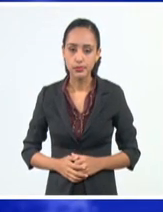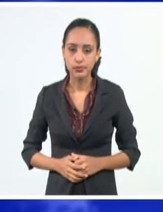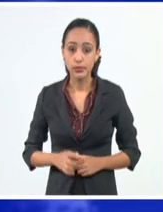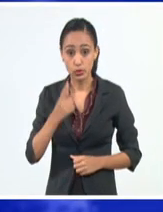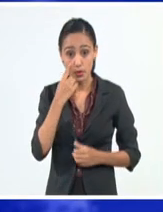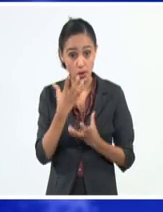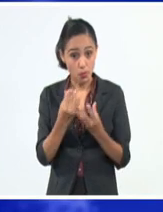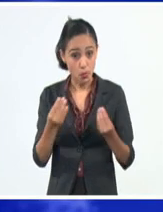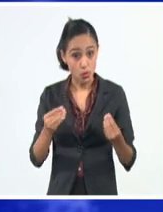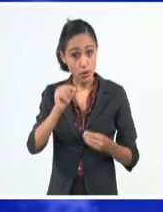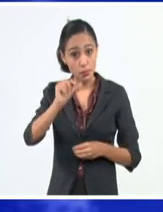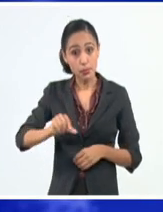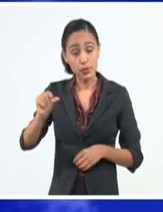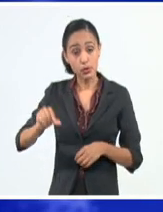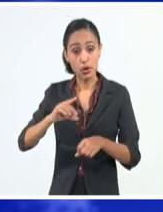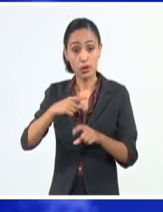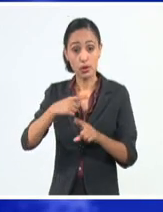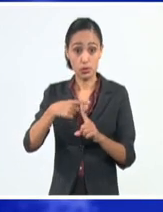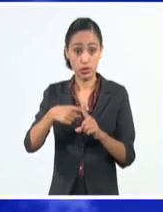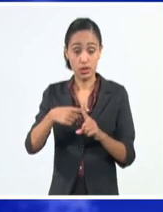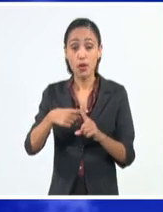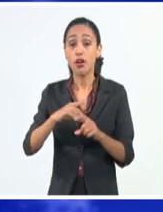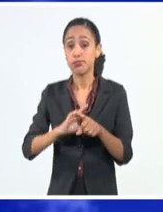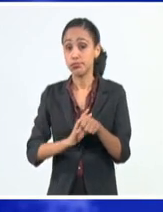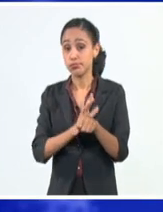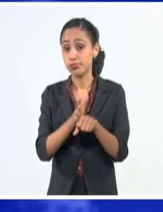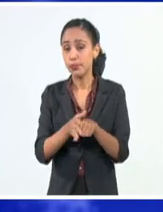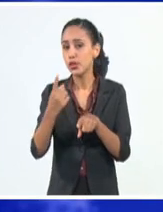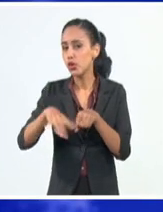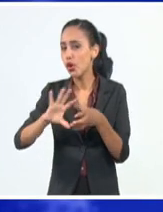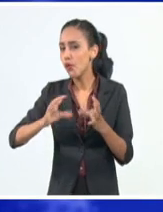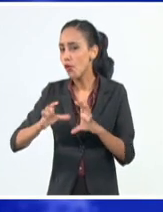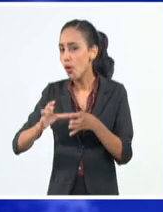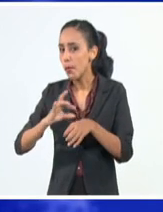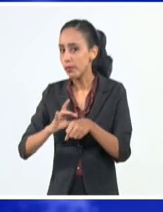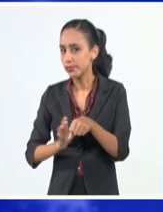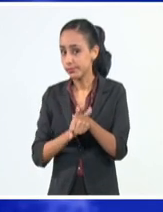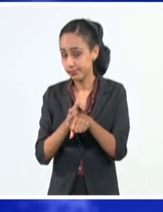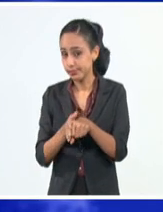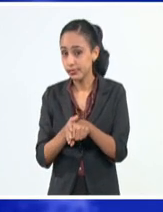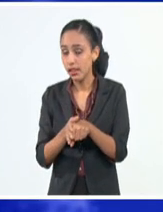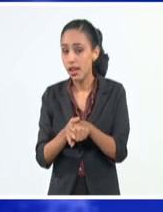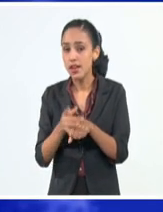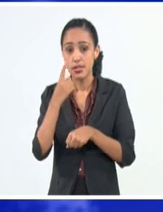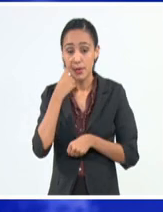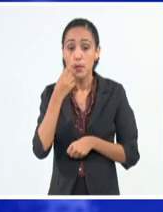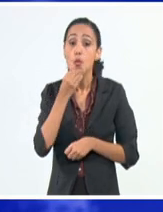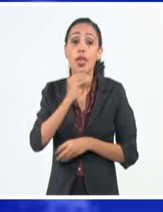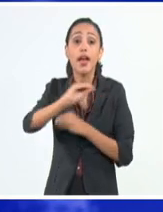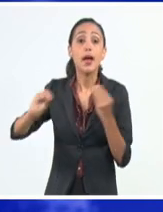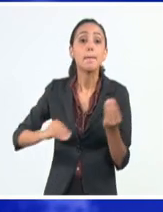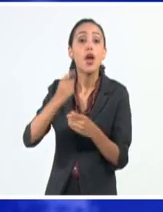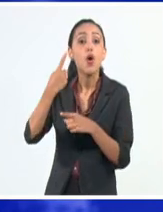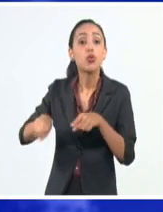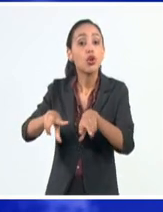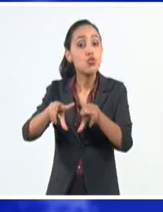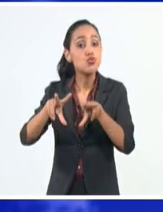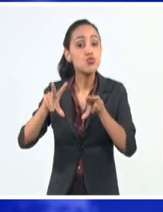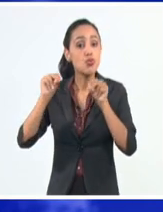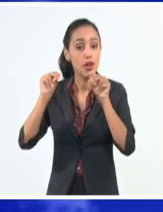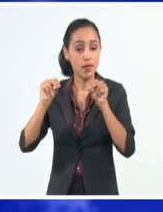las cepas del virus, pues realmente hace que se produzcan nuevos cambios, nuevas variantes. Y estas variantes,